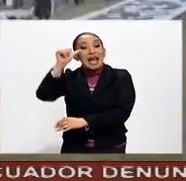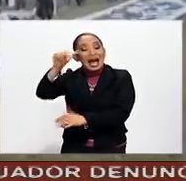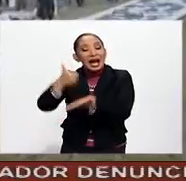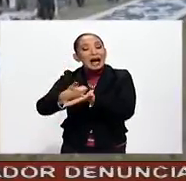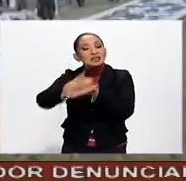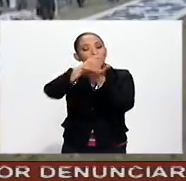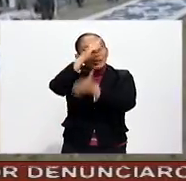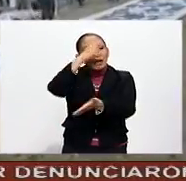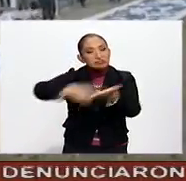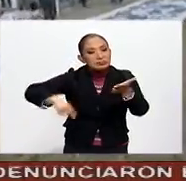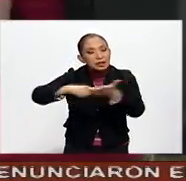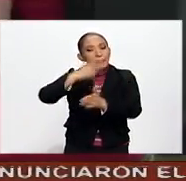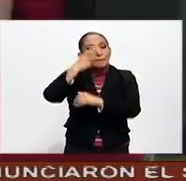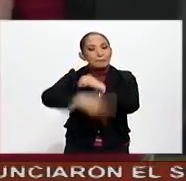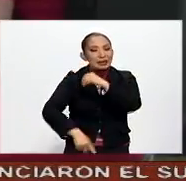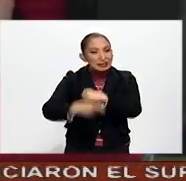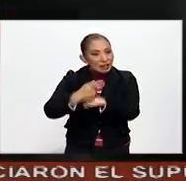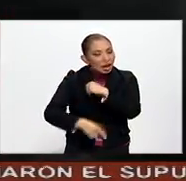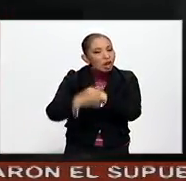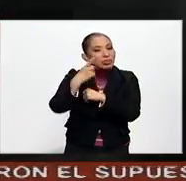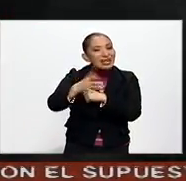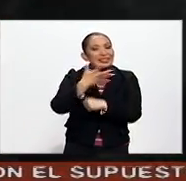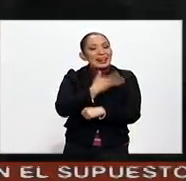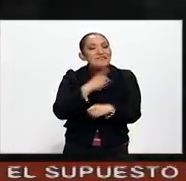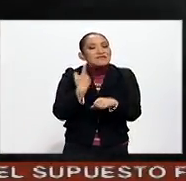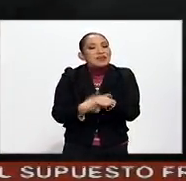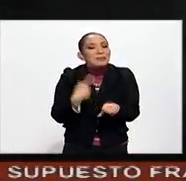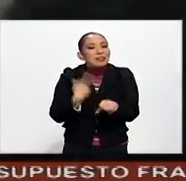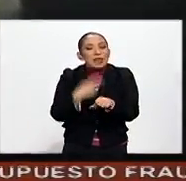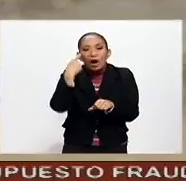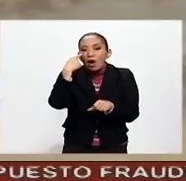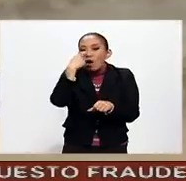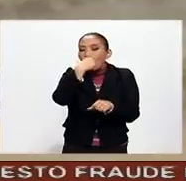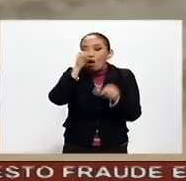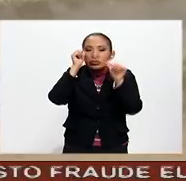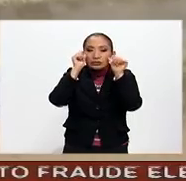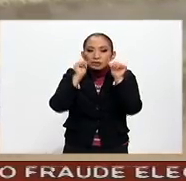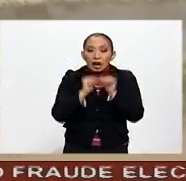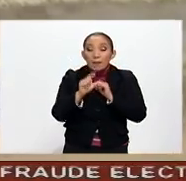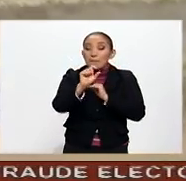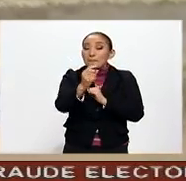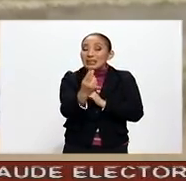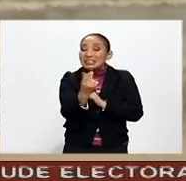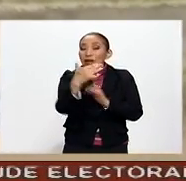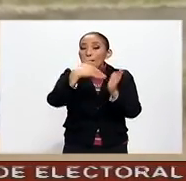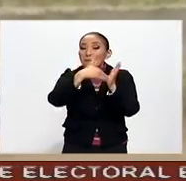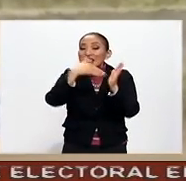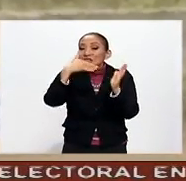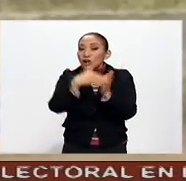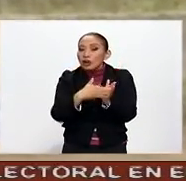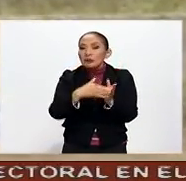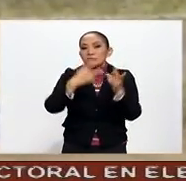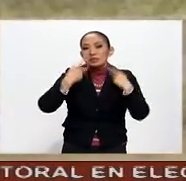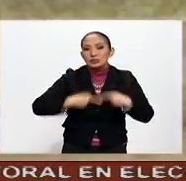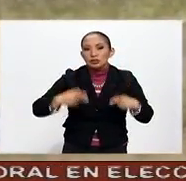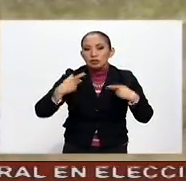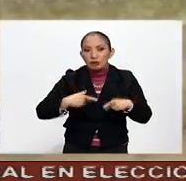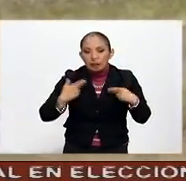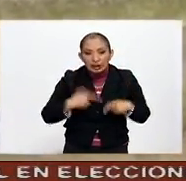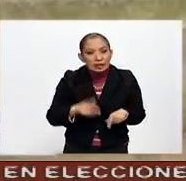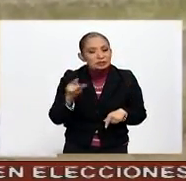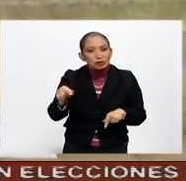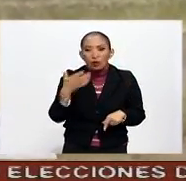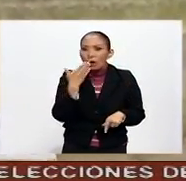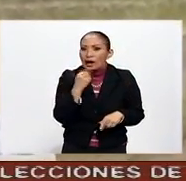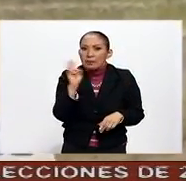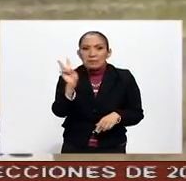ayuda a combatir el riesgo de padecer problemas oculares y ceguera a 25 millones de niños que no tienen